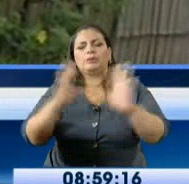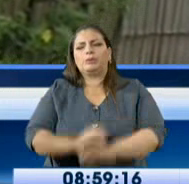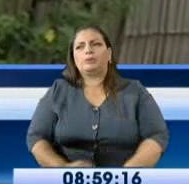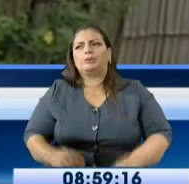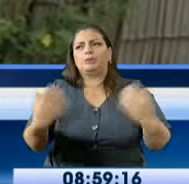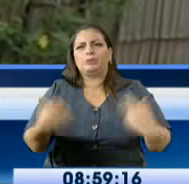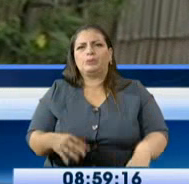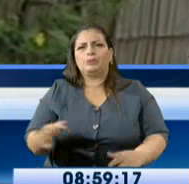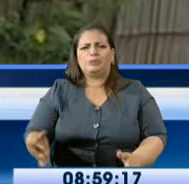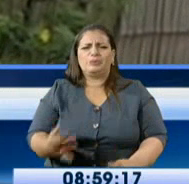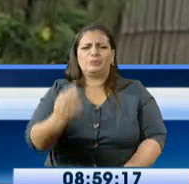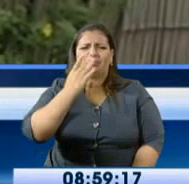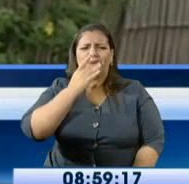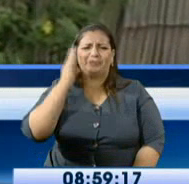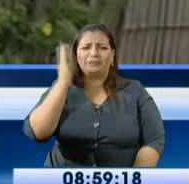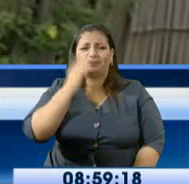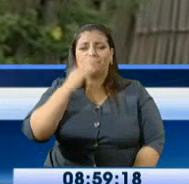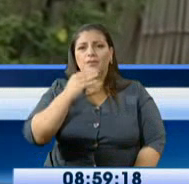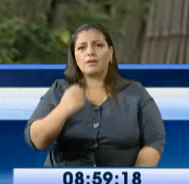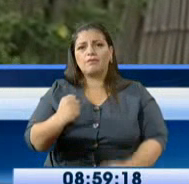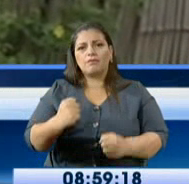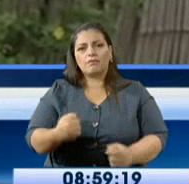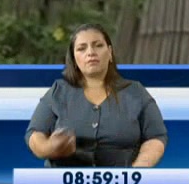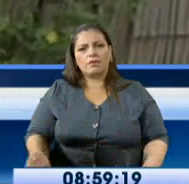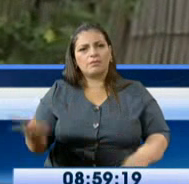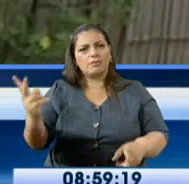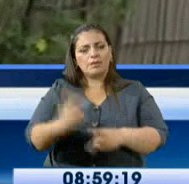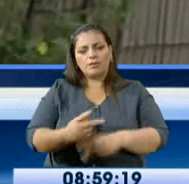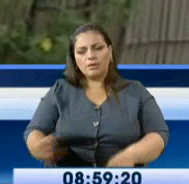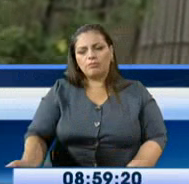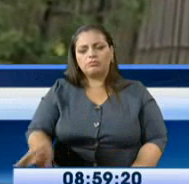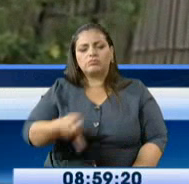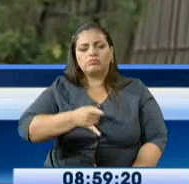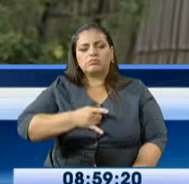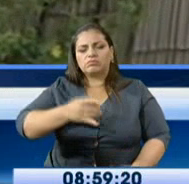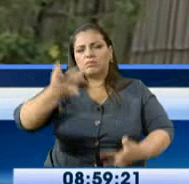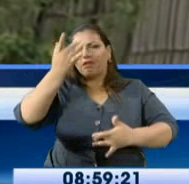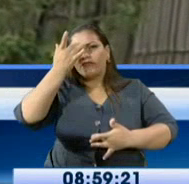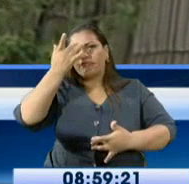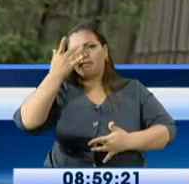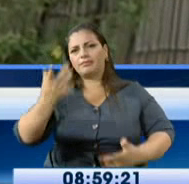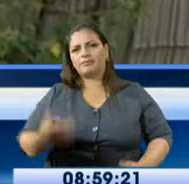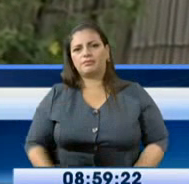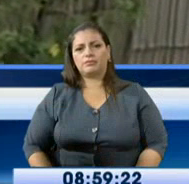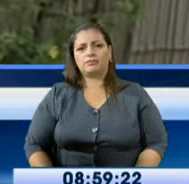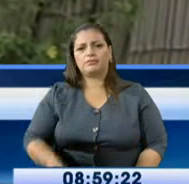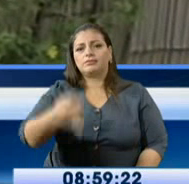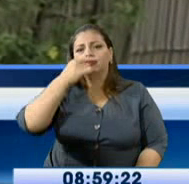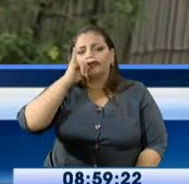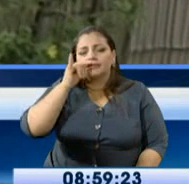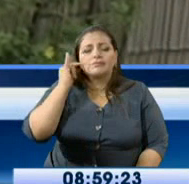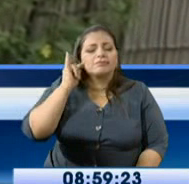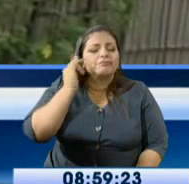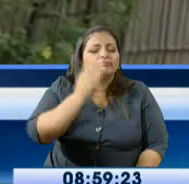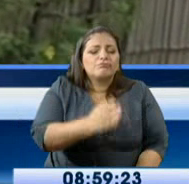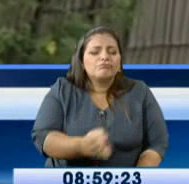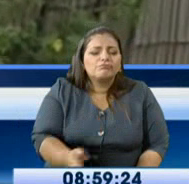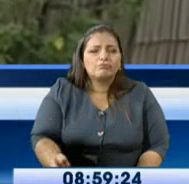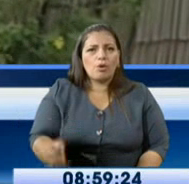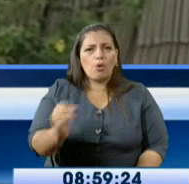contra su salud y contra su bienestar, especialmente los menores y totalmente, los adultos mayores, ¿no?